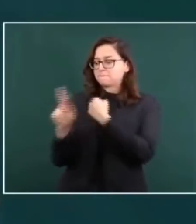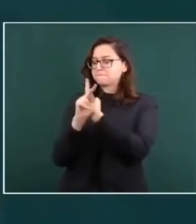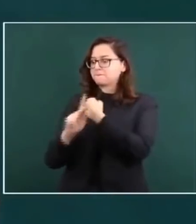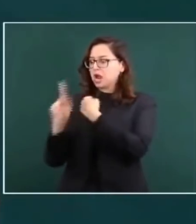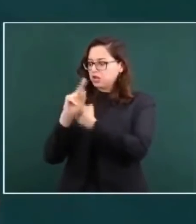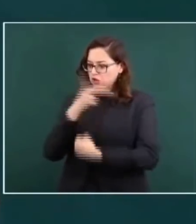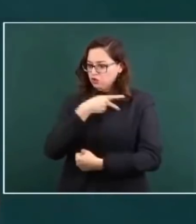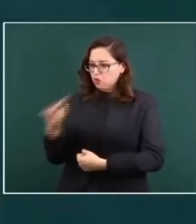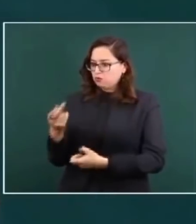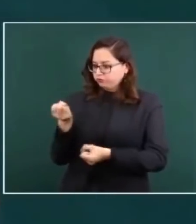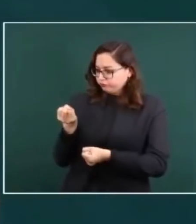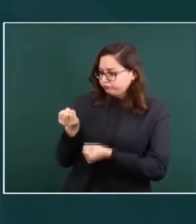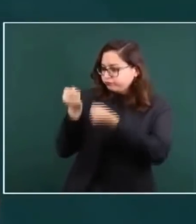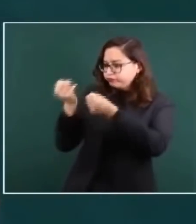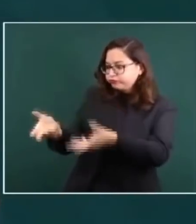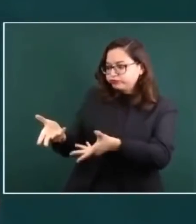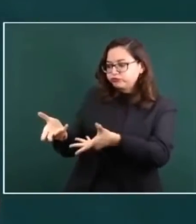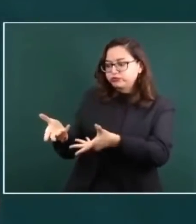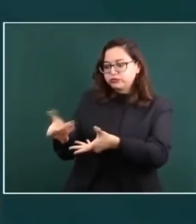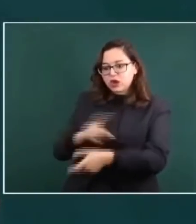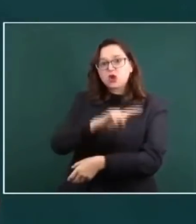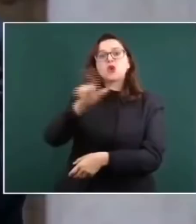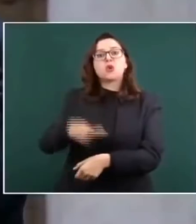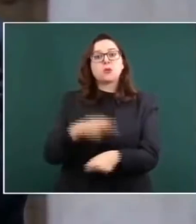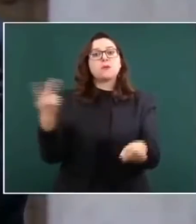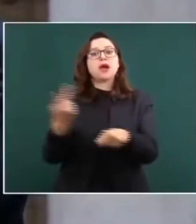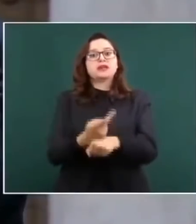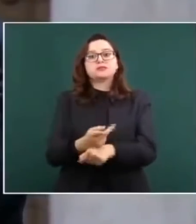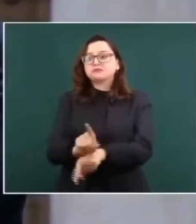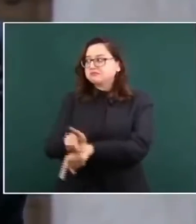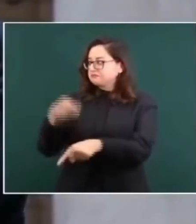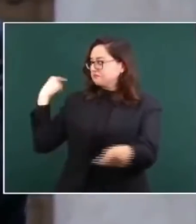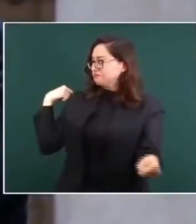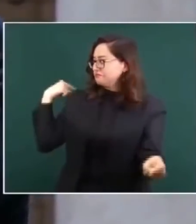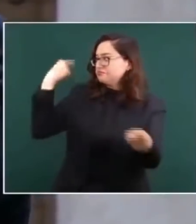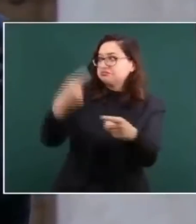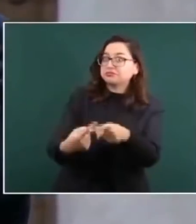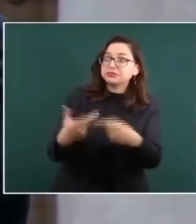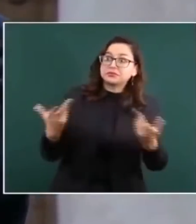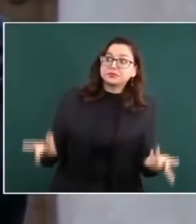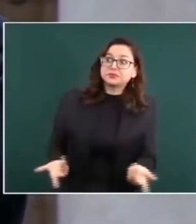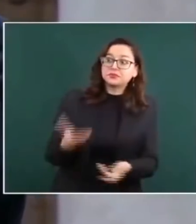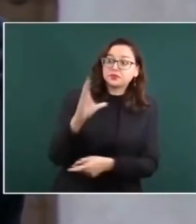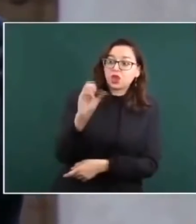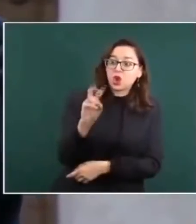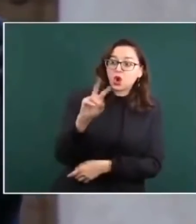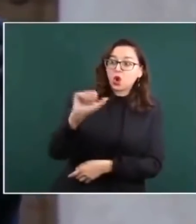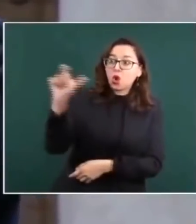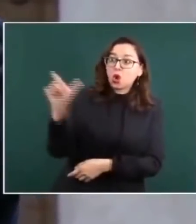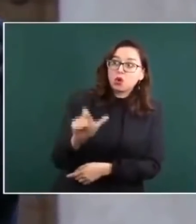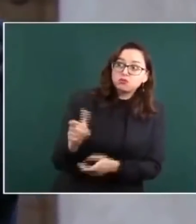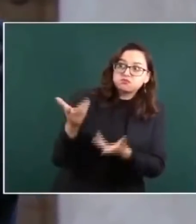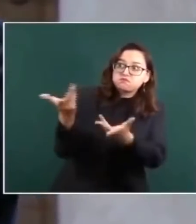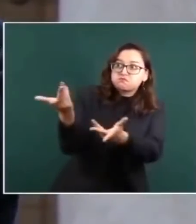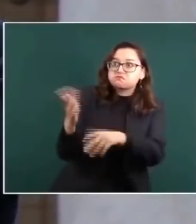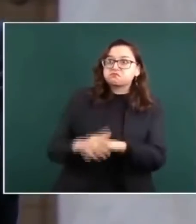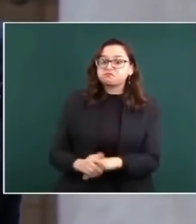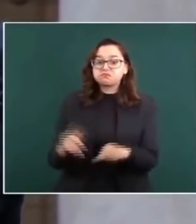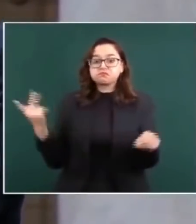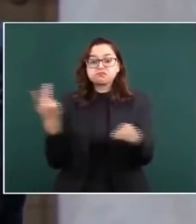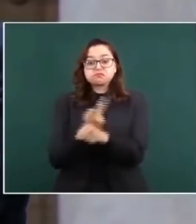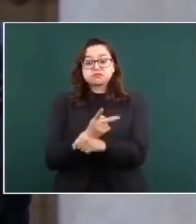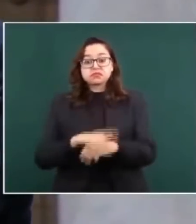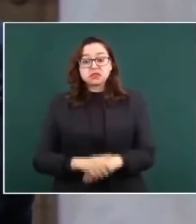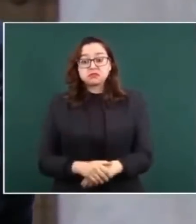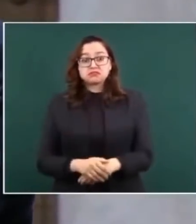resulta que al día de hoy ese mecanismo ha distribuido el 5